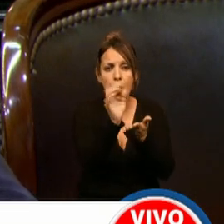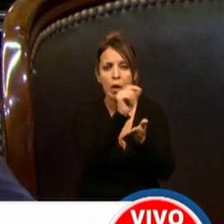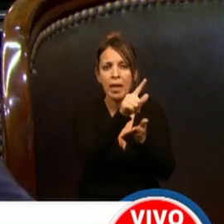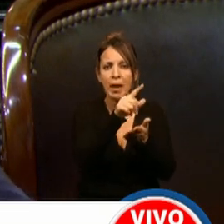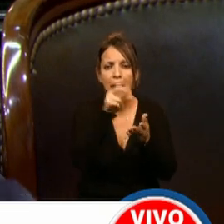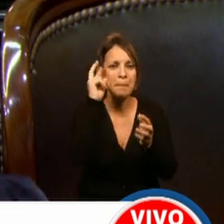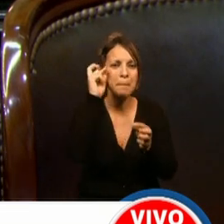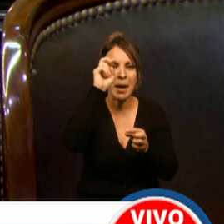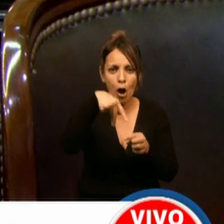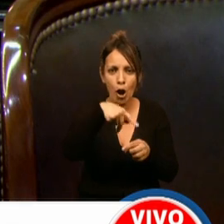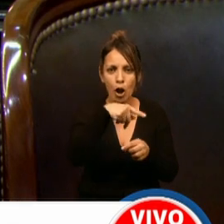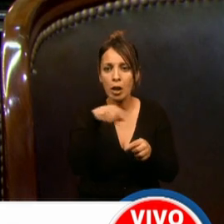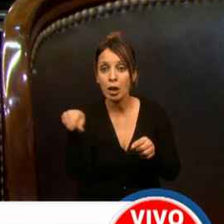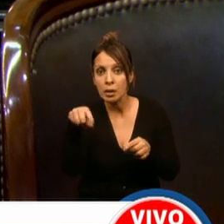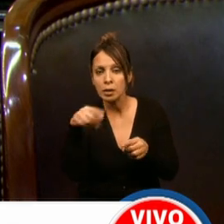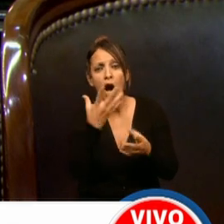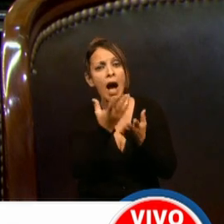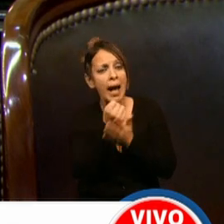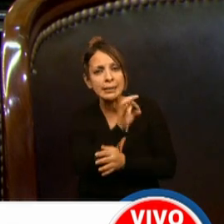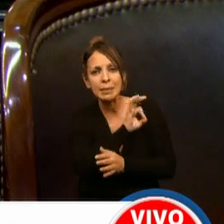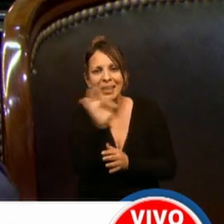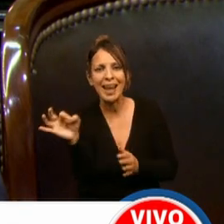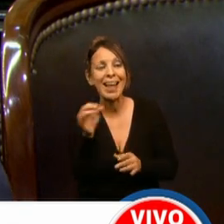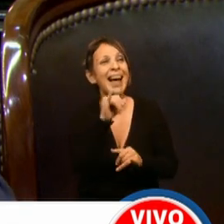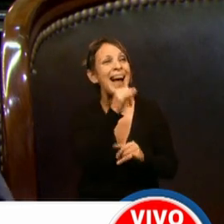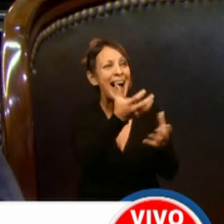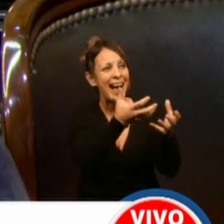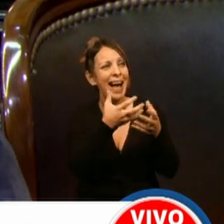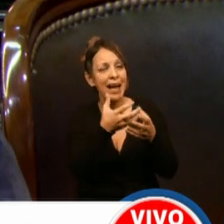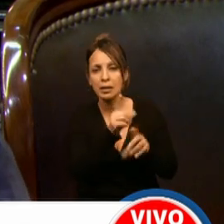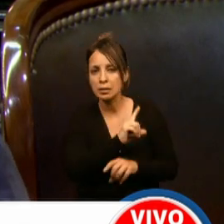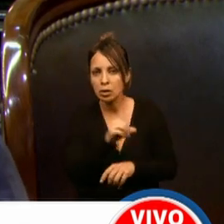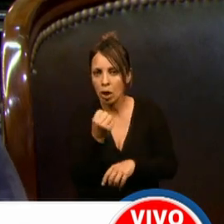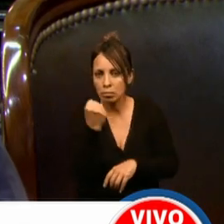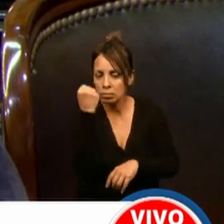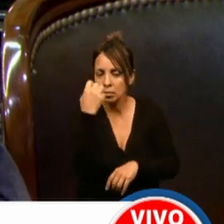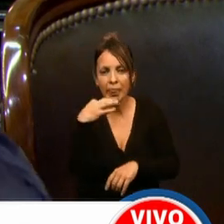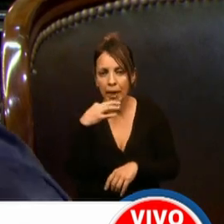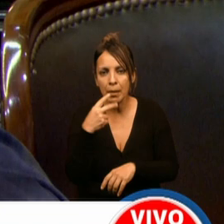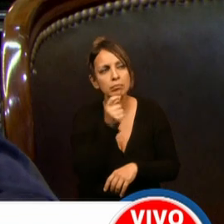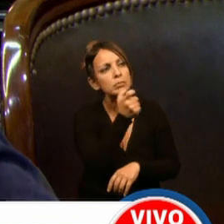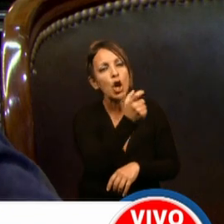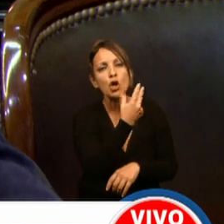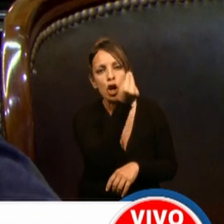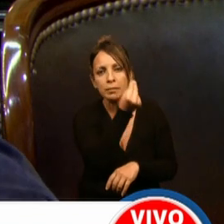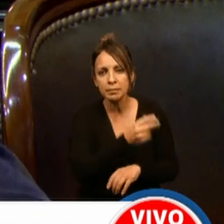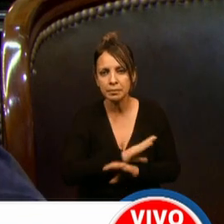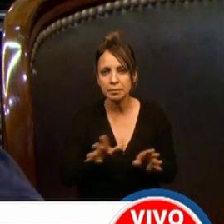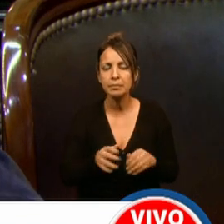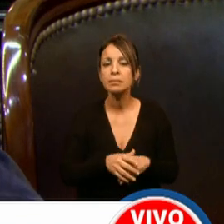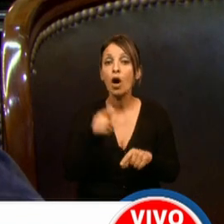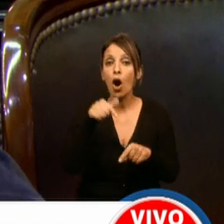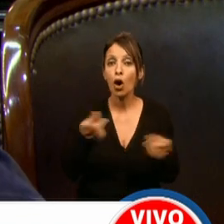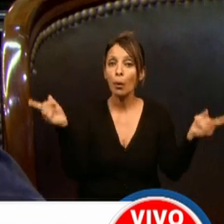los que habían derrocado pero no había que aceptar absolutamente nada por eso hoy que vuelven los